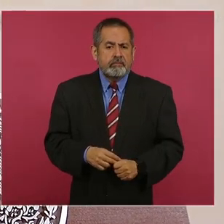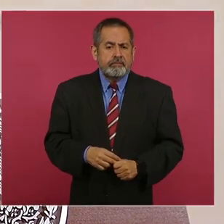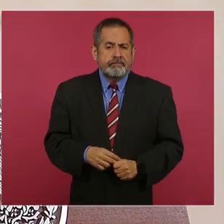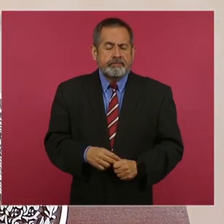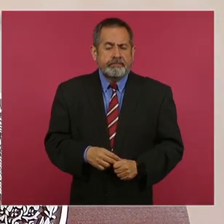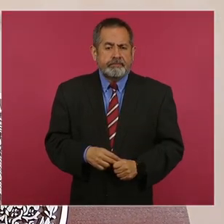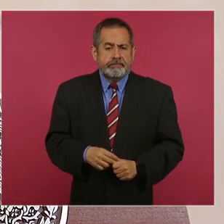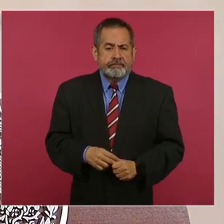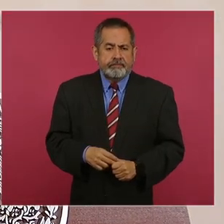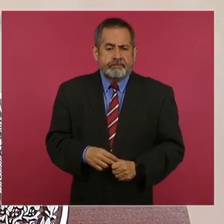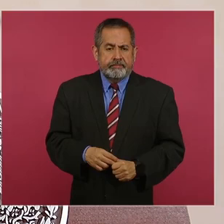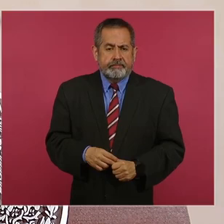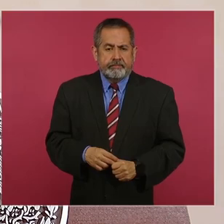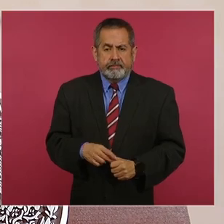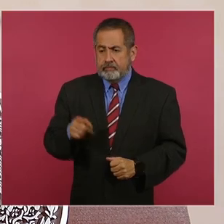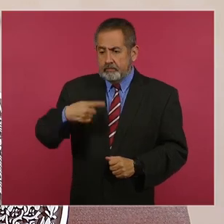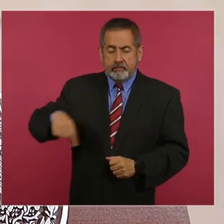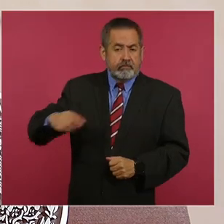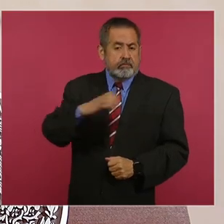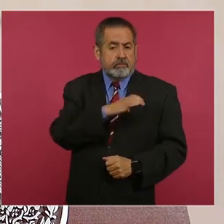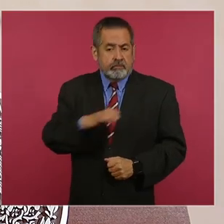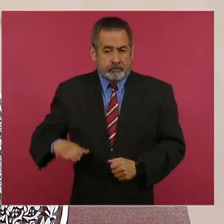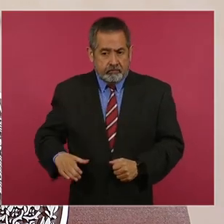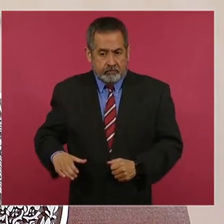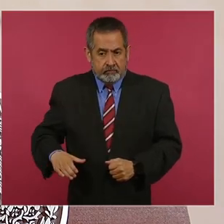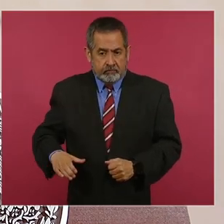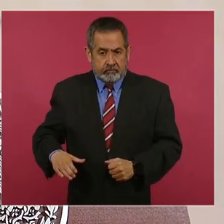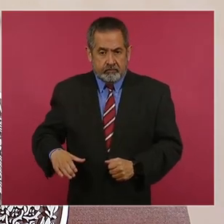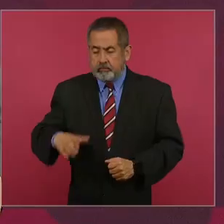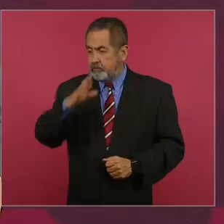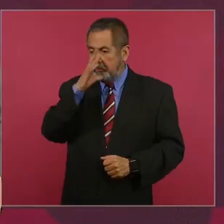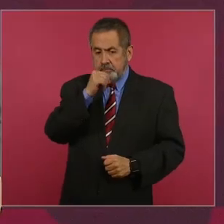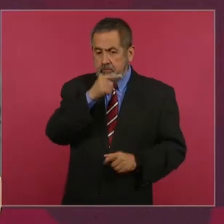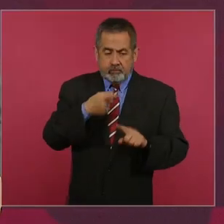que tener los candidatos antecedentes penales